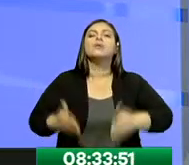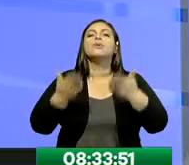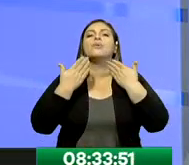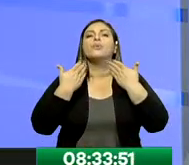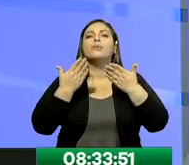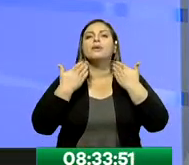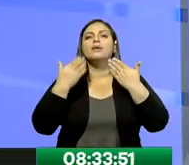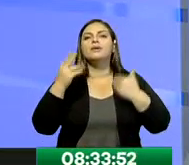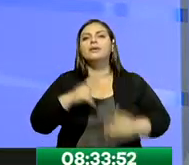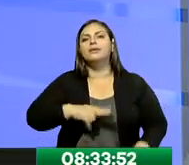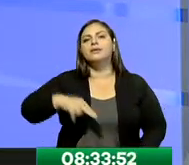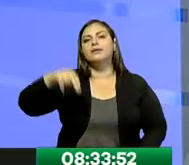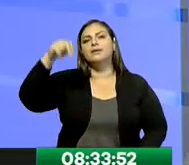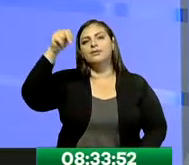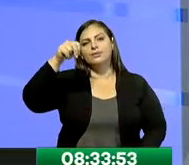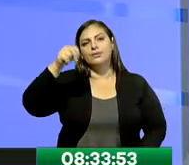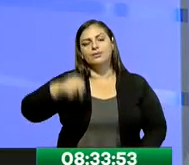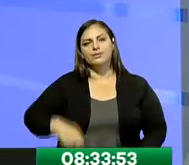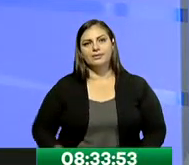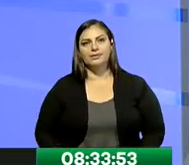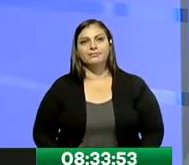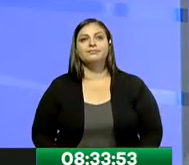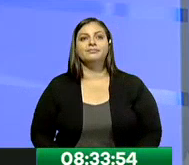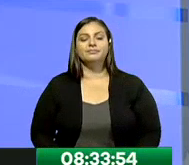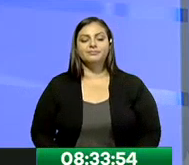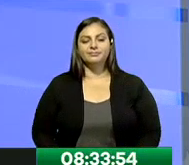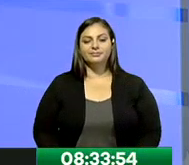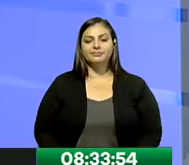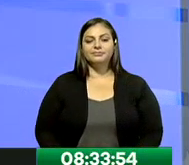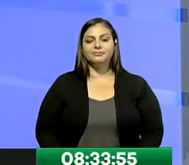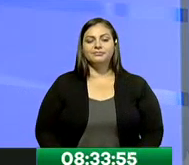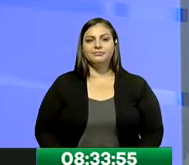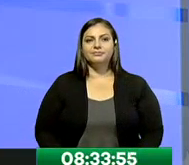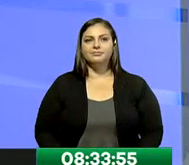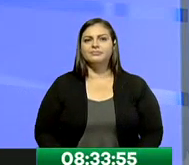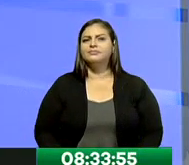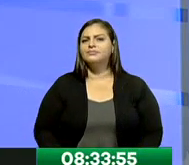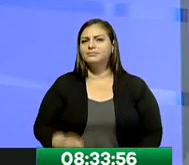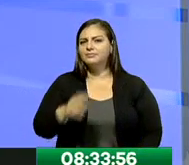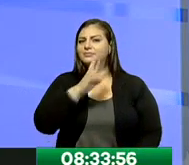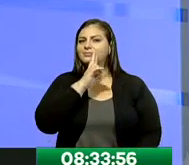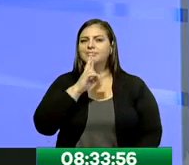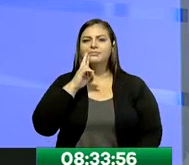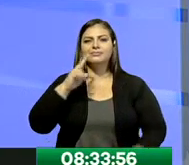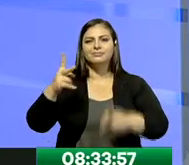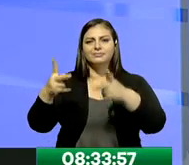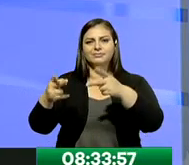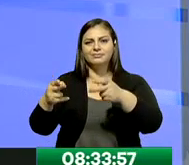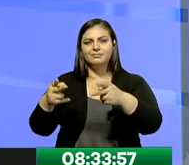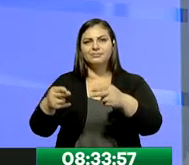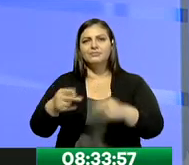ubicado en un sector del norte de Guayaquil. El sujeto tuvo hasta tiempo para prepararse comida. Increíble.